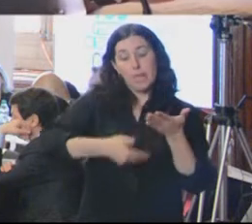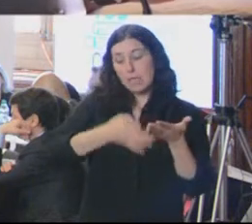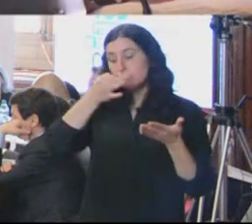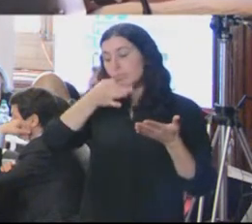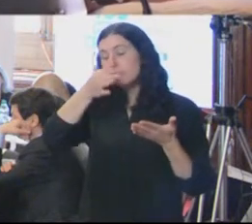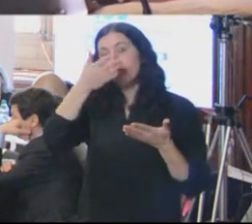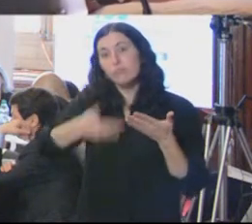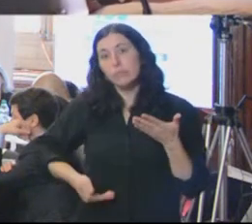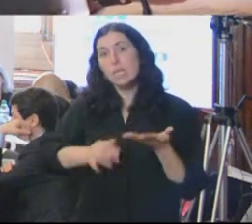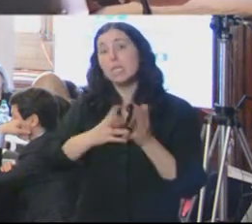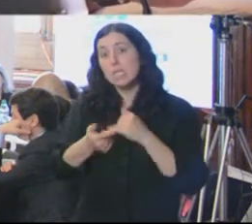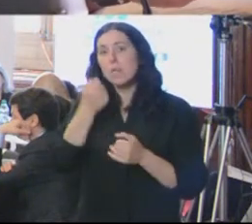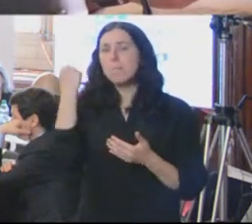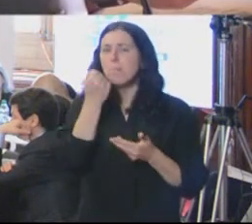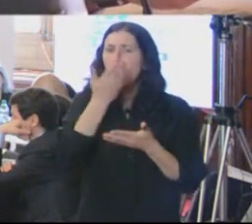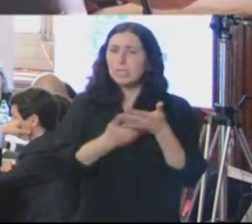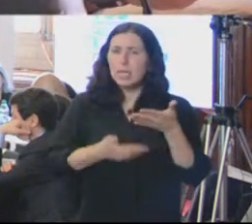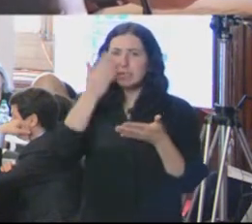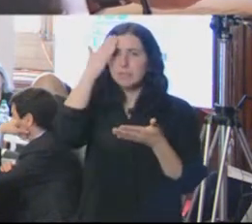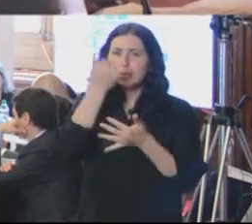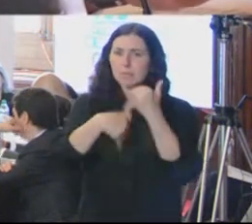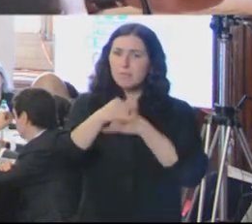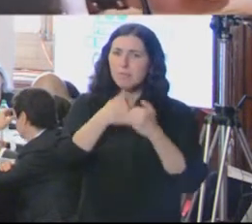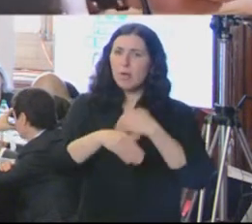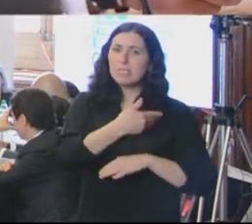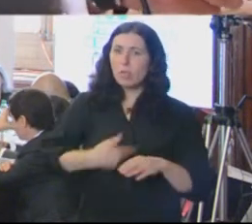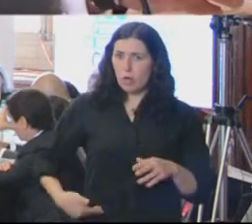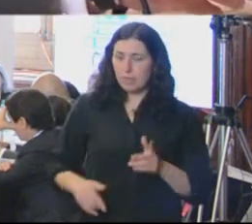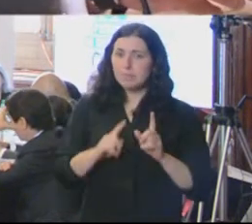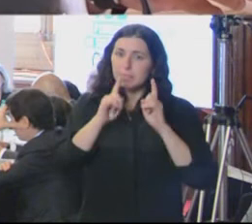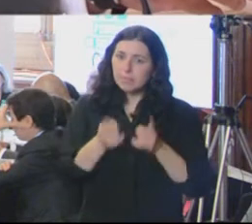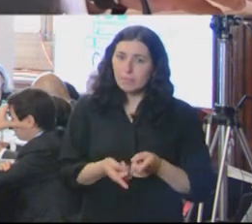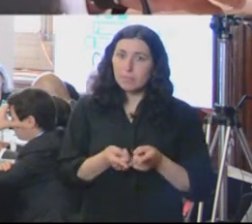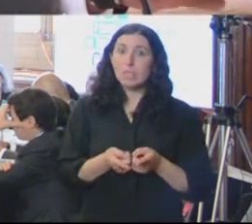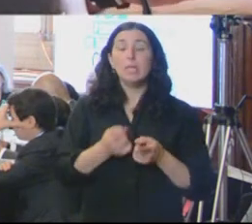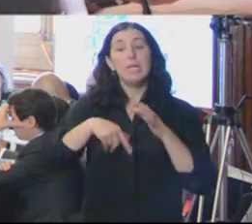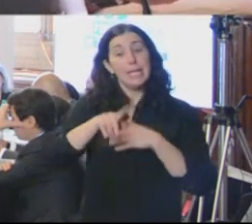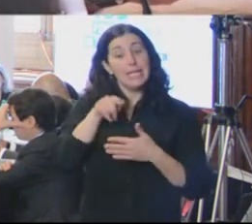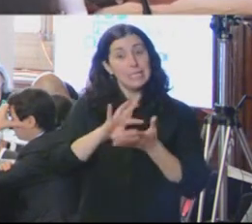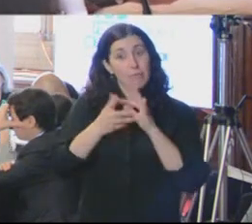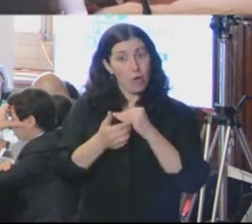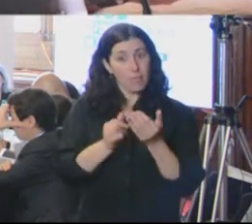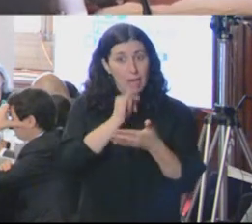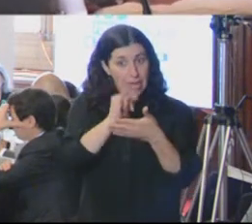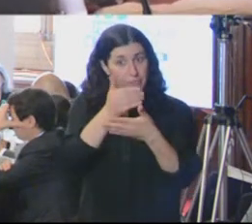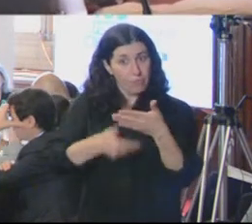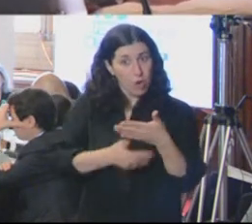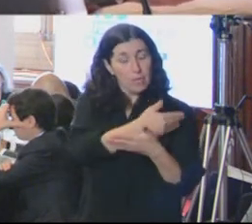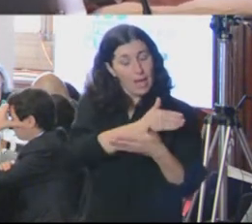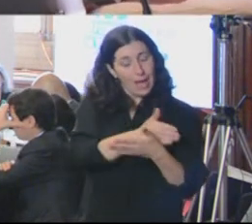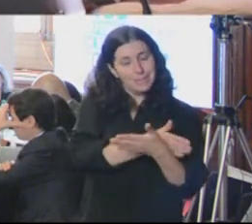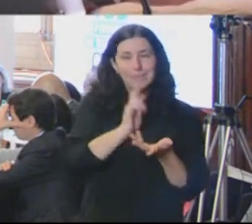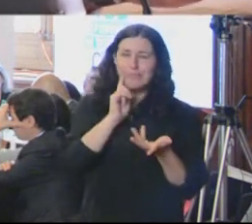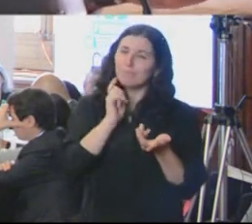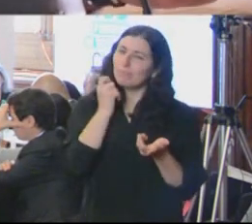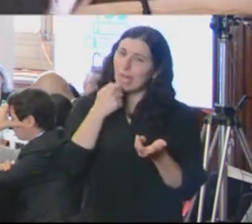un valioso insumo y fuente de información para el Gobierno Nacional. Cabe mencionar que este sistema actualmente se encuentra en proceso de